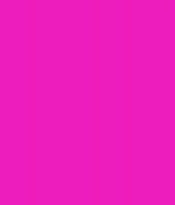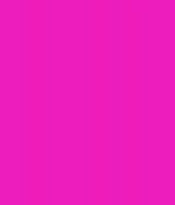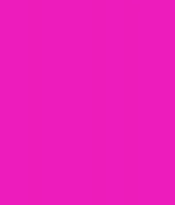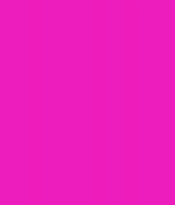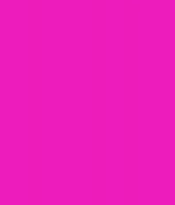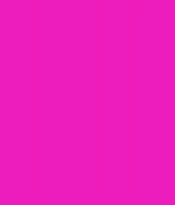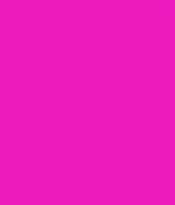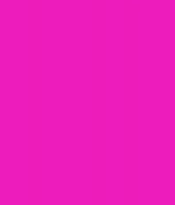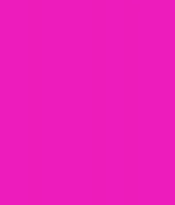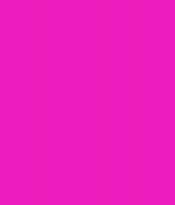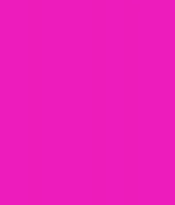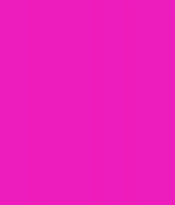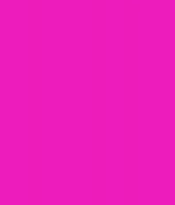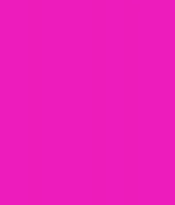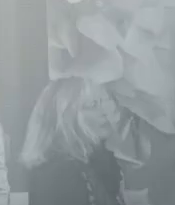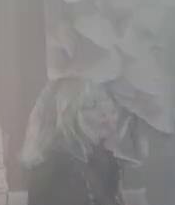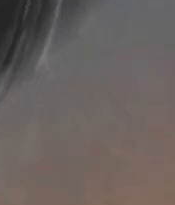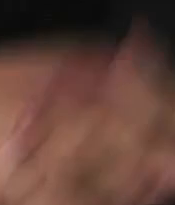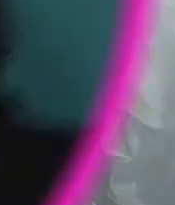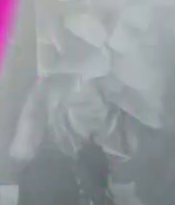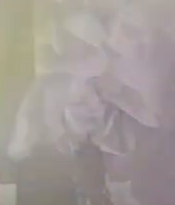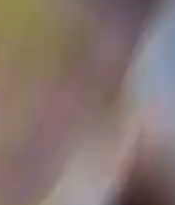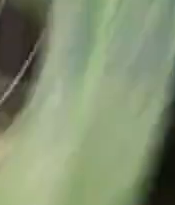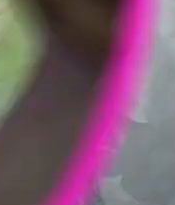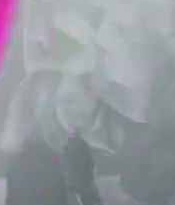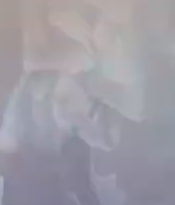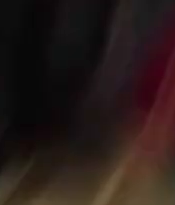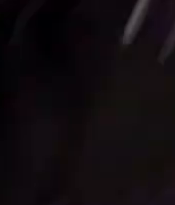jueves 10 de la noche.